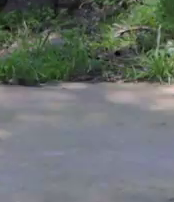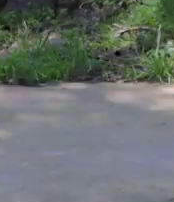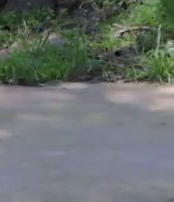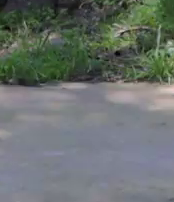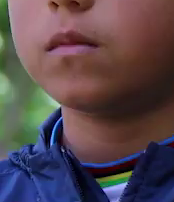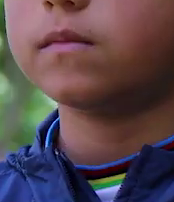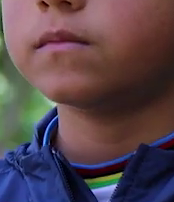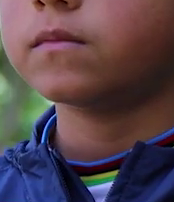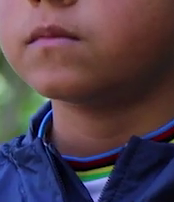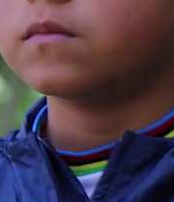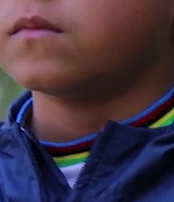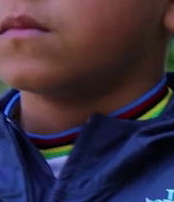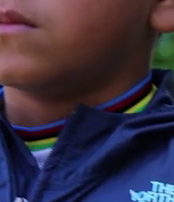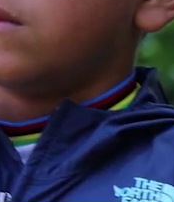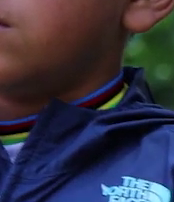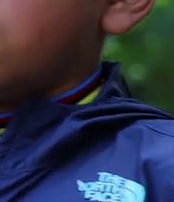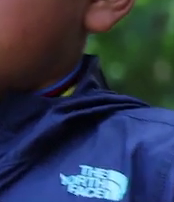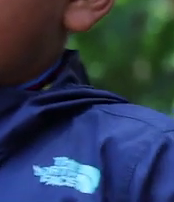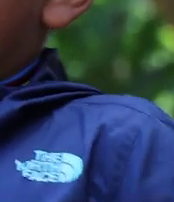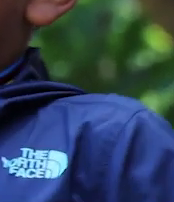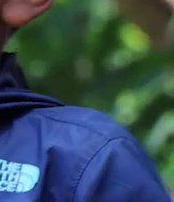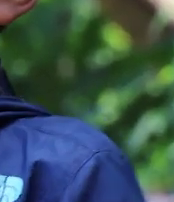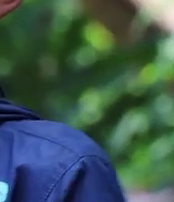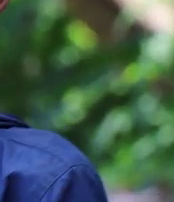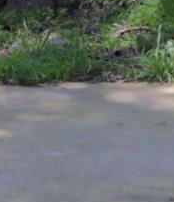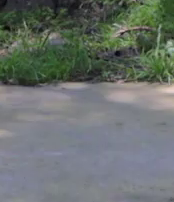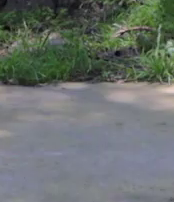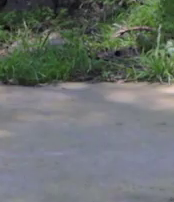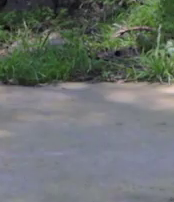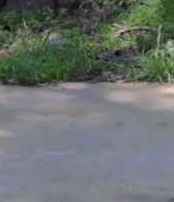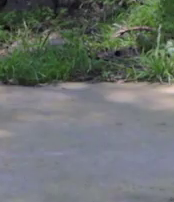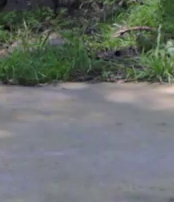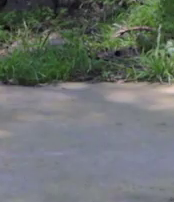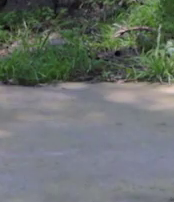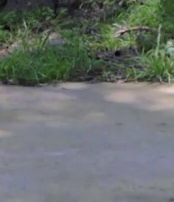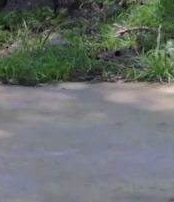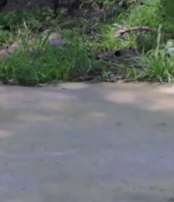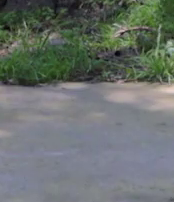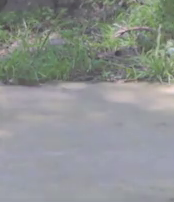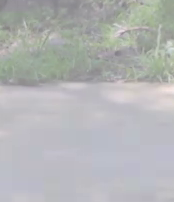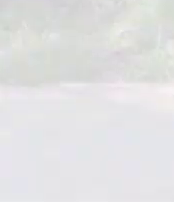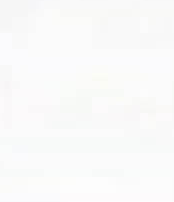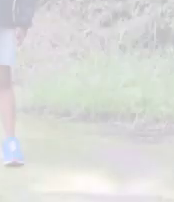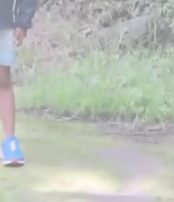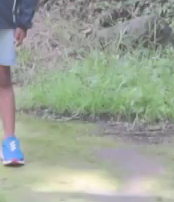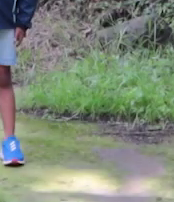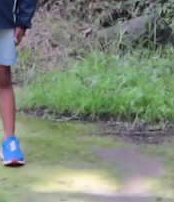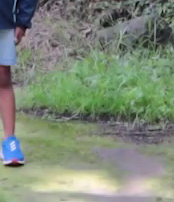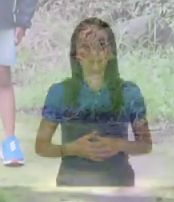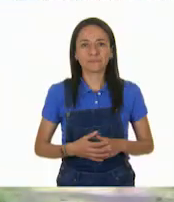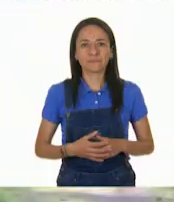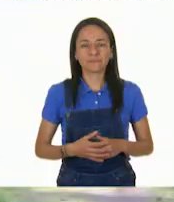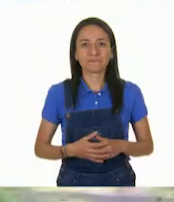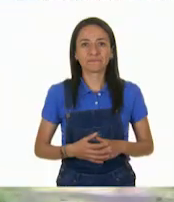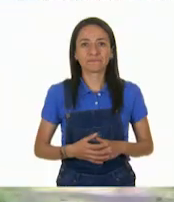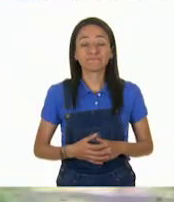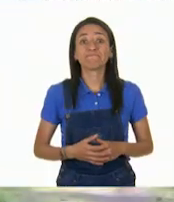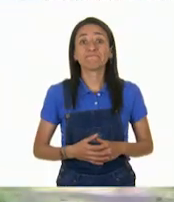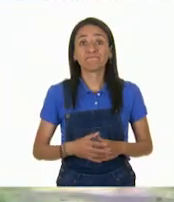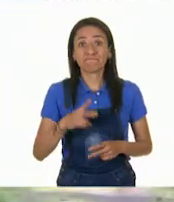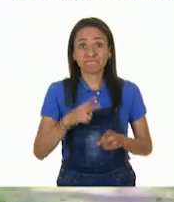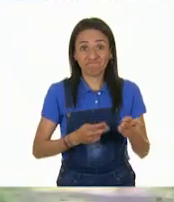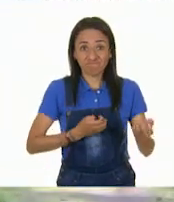descansamos relajamos respiramos profundo bien y después de cada pausa